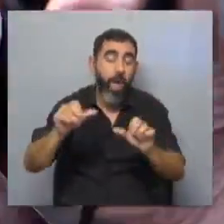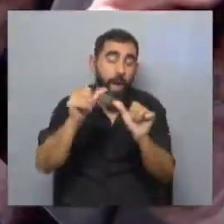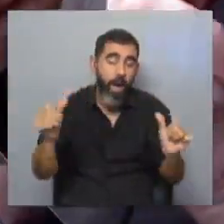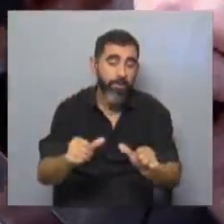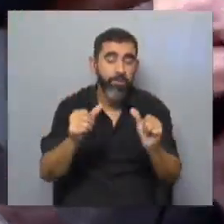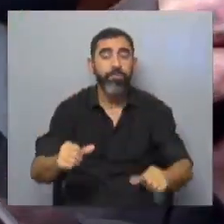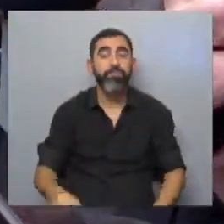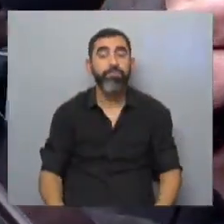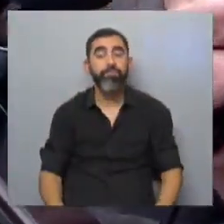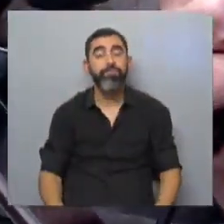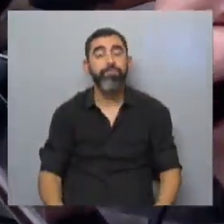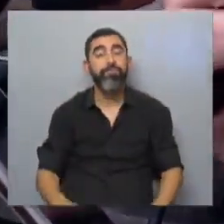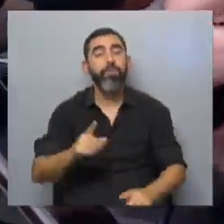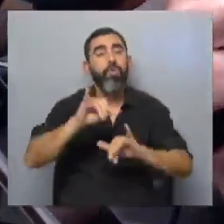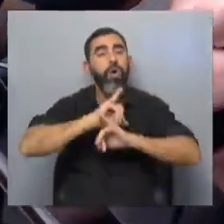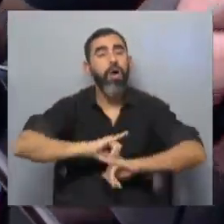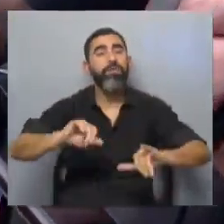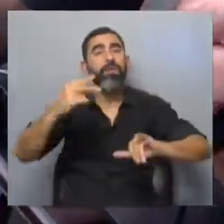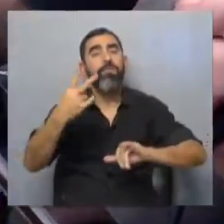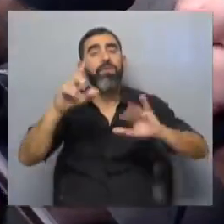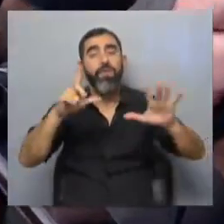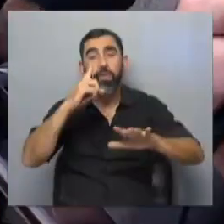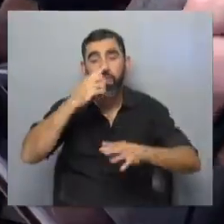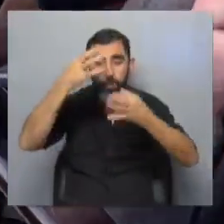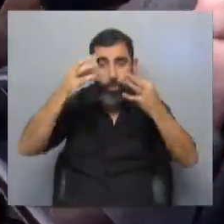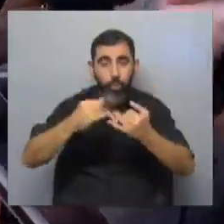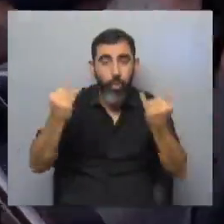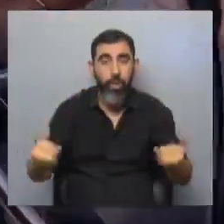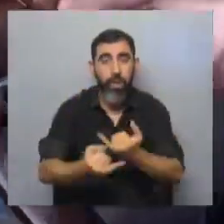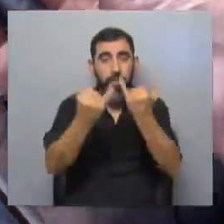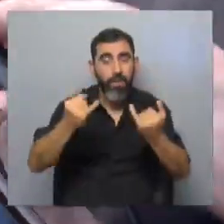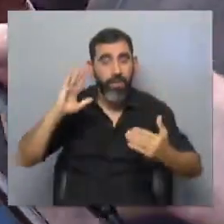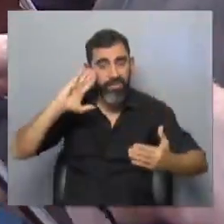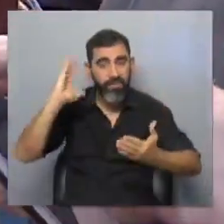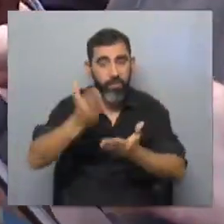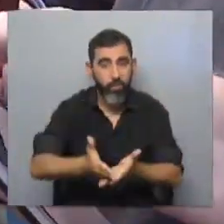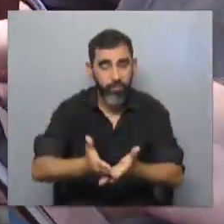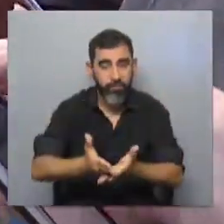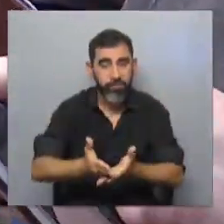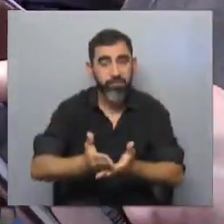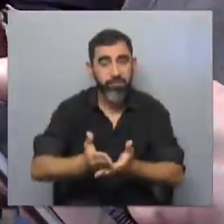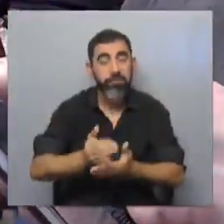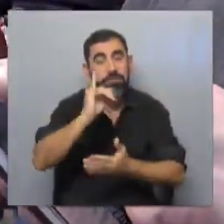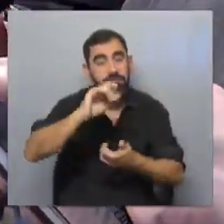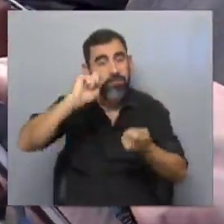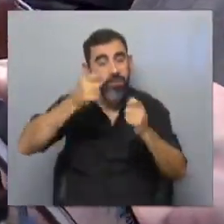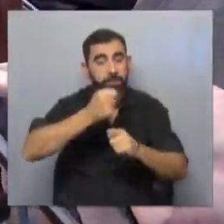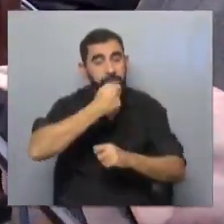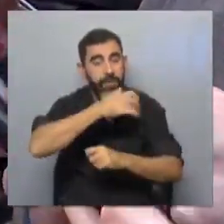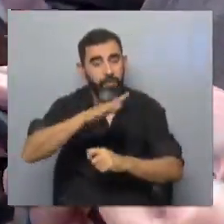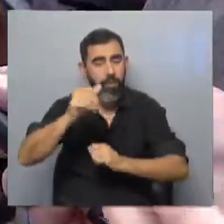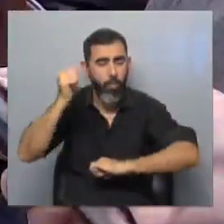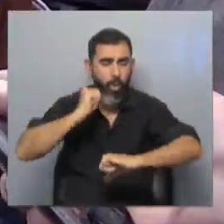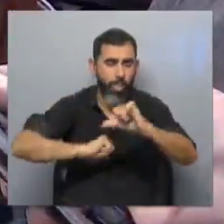Hablando de simbolismos, eso se va a anunciar el 27 de junio, nada menos que el día del quiebre institucional. Sí, es el día del quiebre institucional que tanto daño